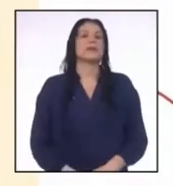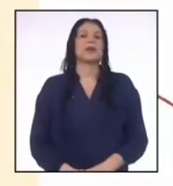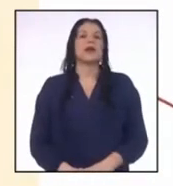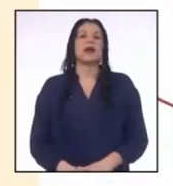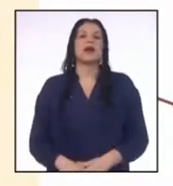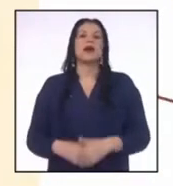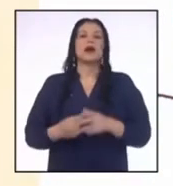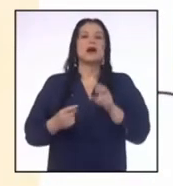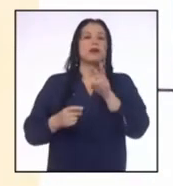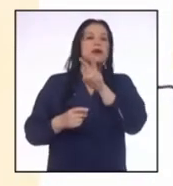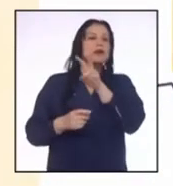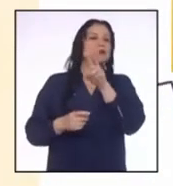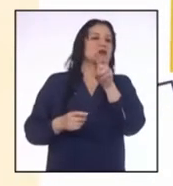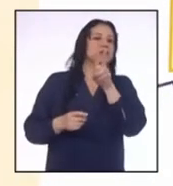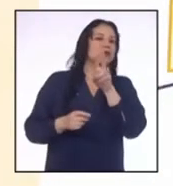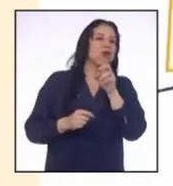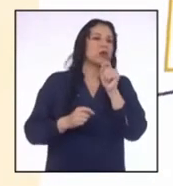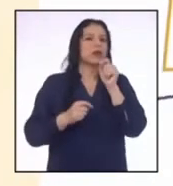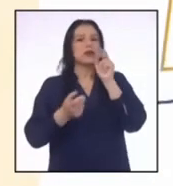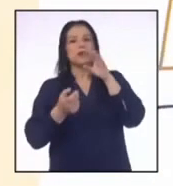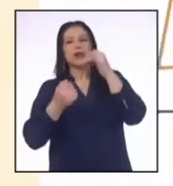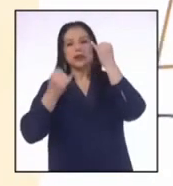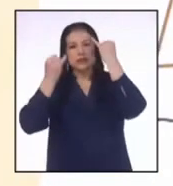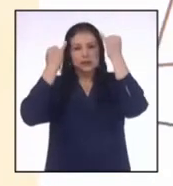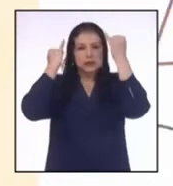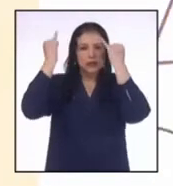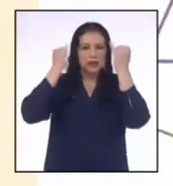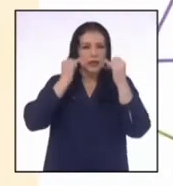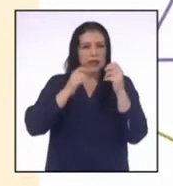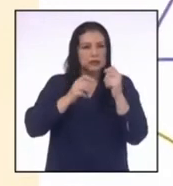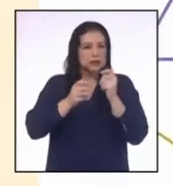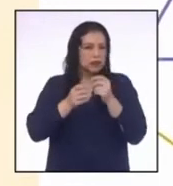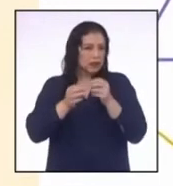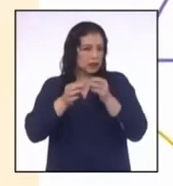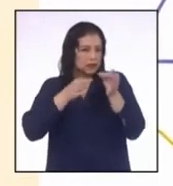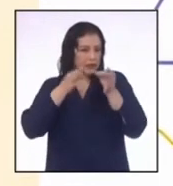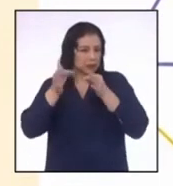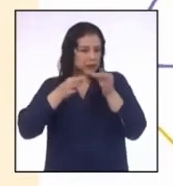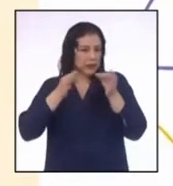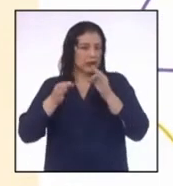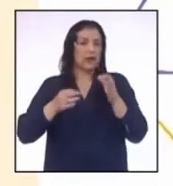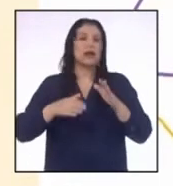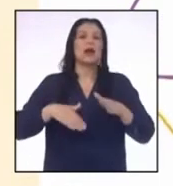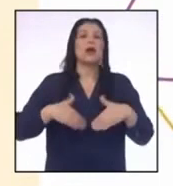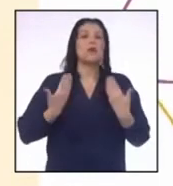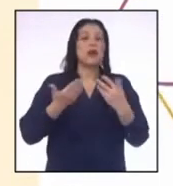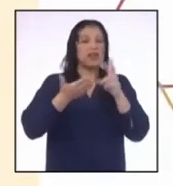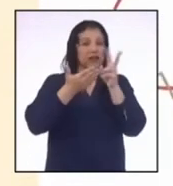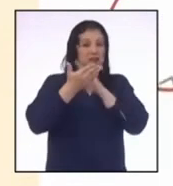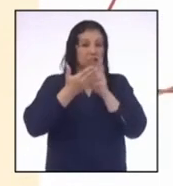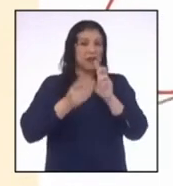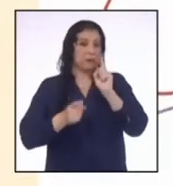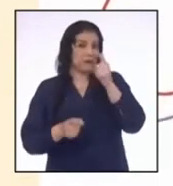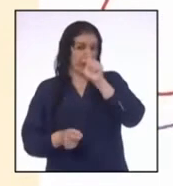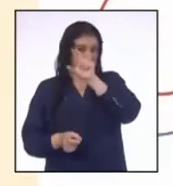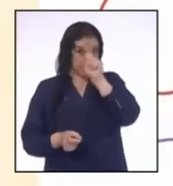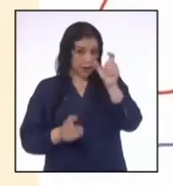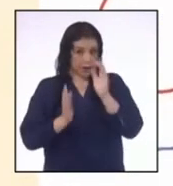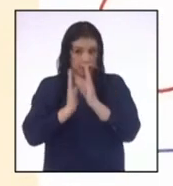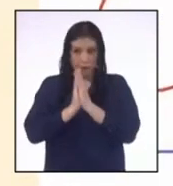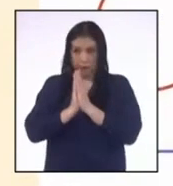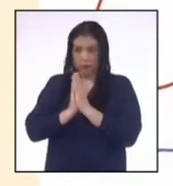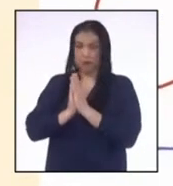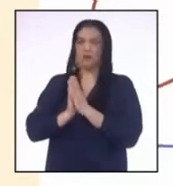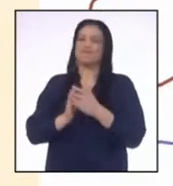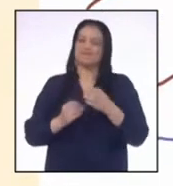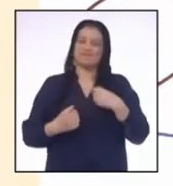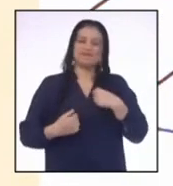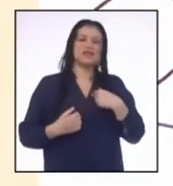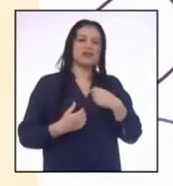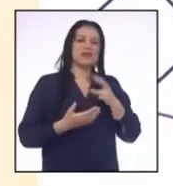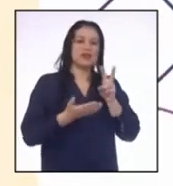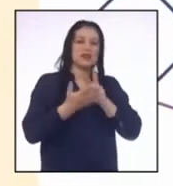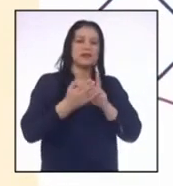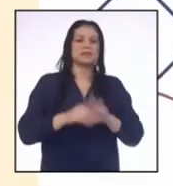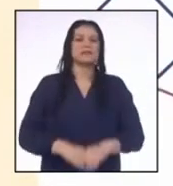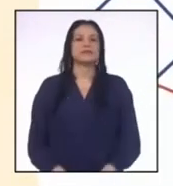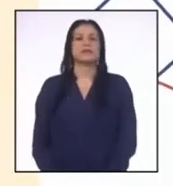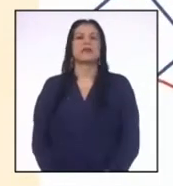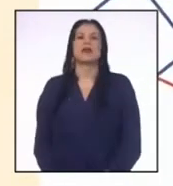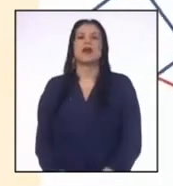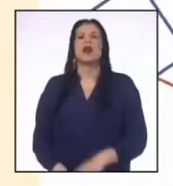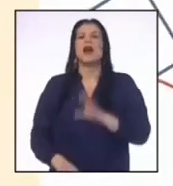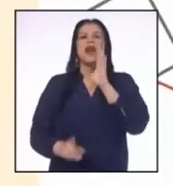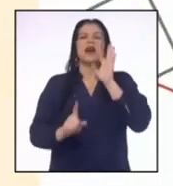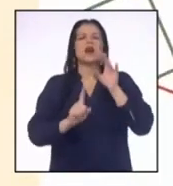Encuentro señaladas las ideas a desarrollar. ¿Puedes leer tu primer párrafo? Claro, profesora.